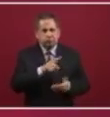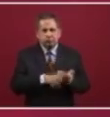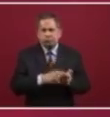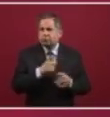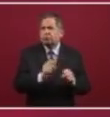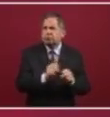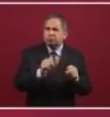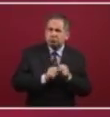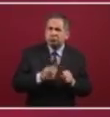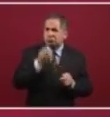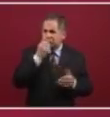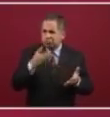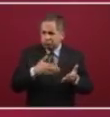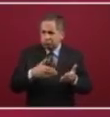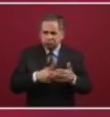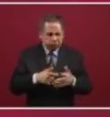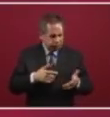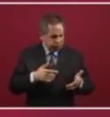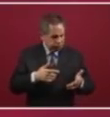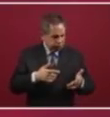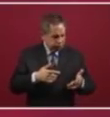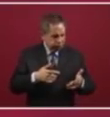sala, comedor, una cocina,